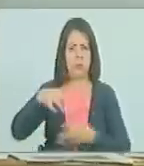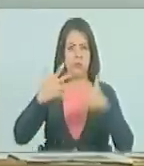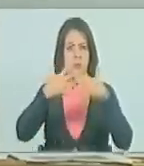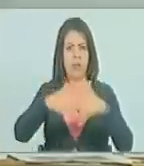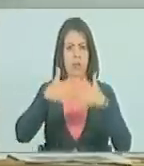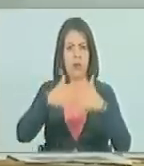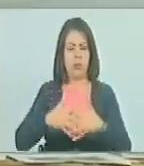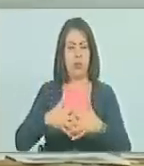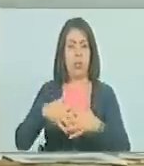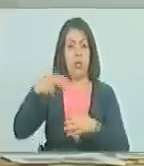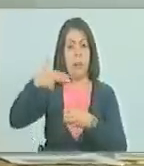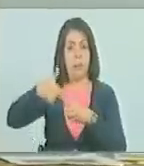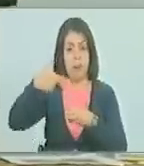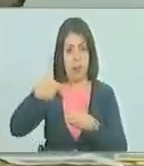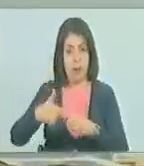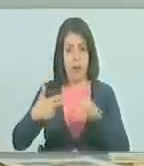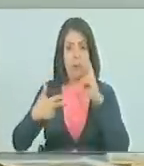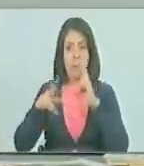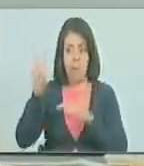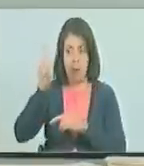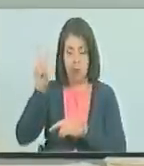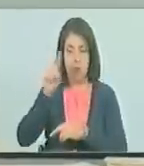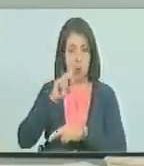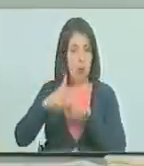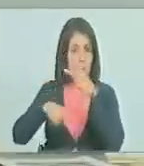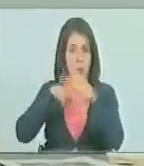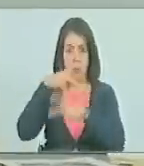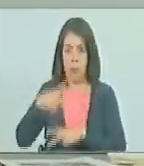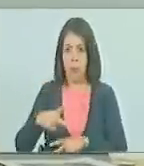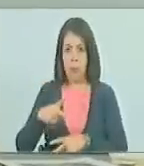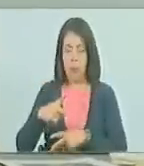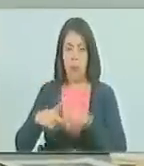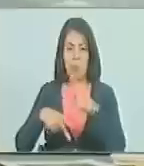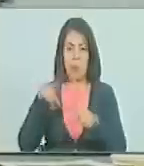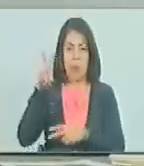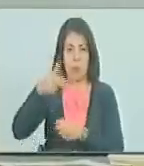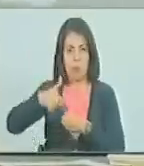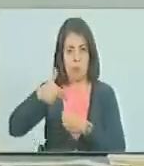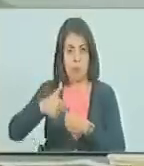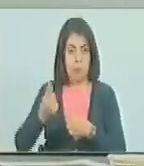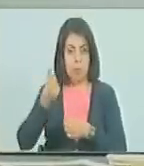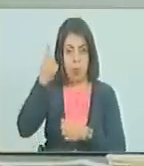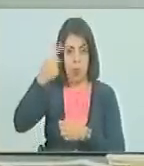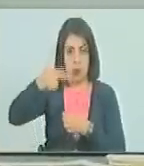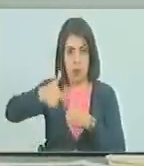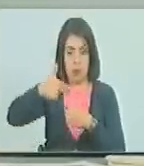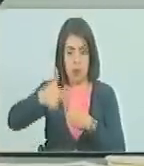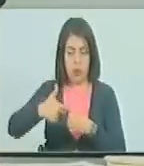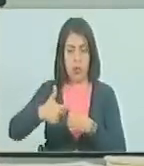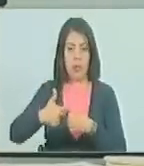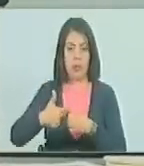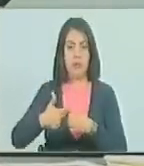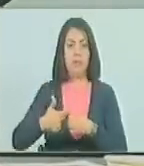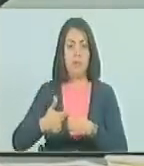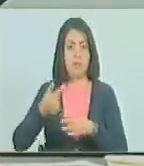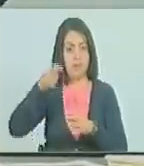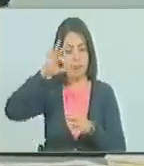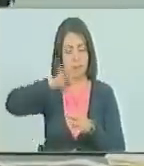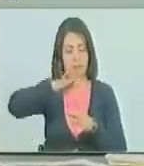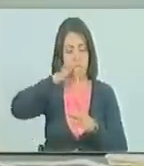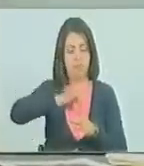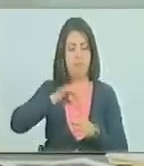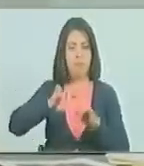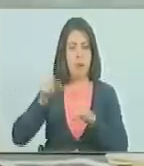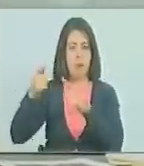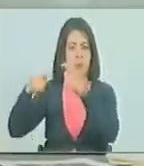industria petrolera para que Venezuela no pueda producir petróleo, principal fuente de ingresos del país, sin lugar a dudas, pero que además no